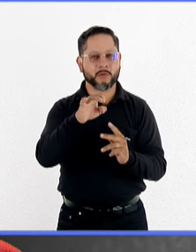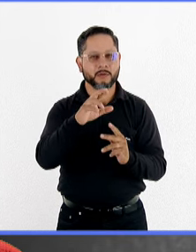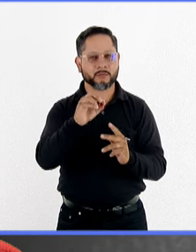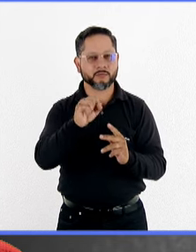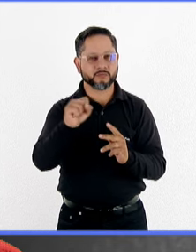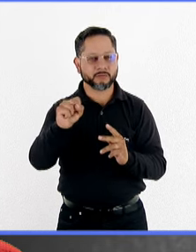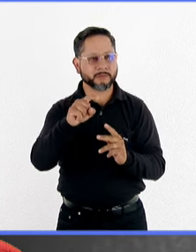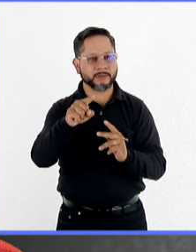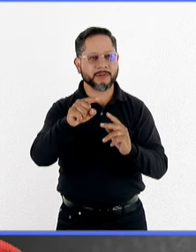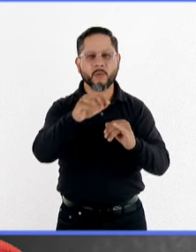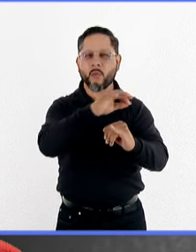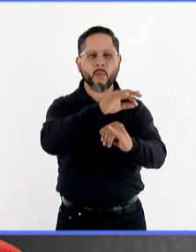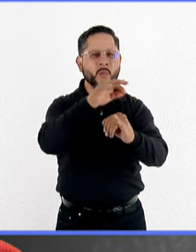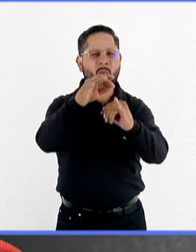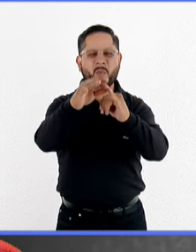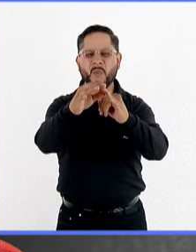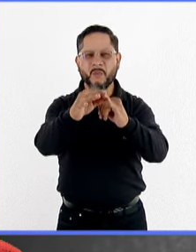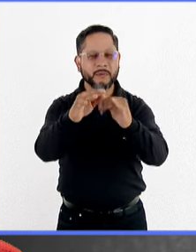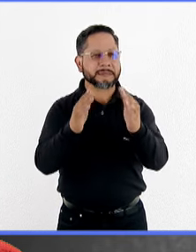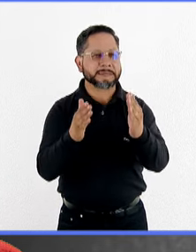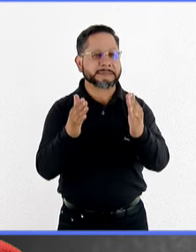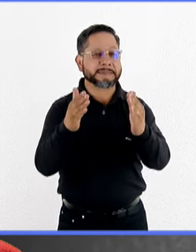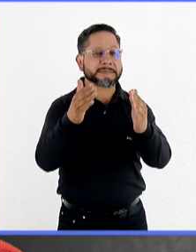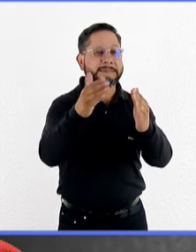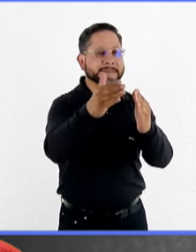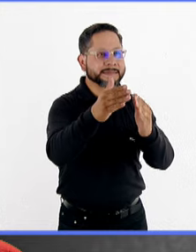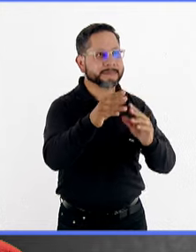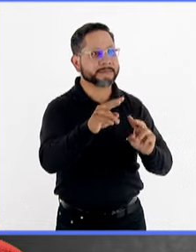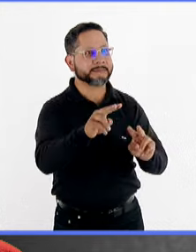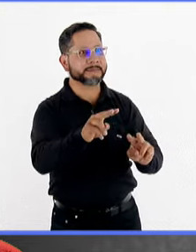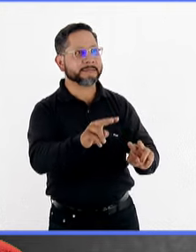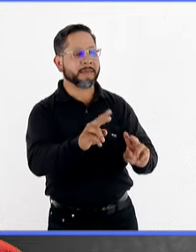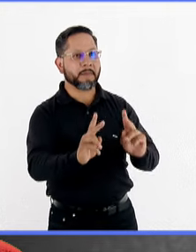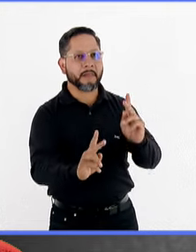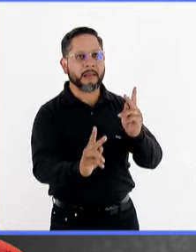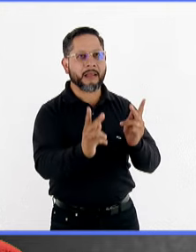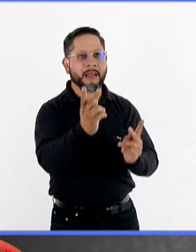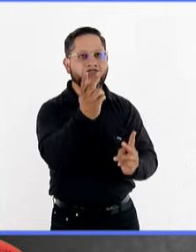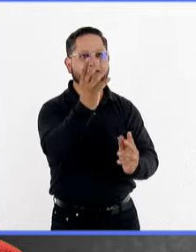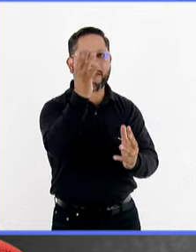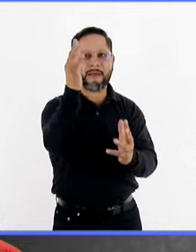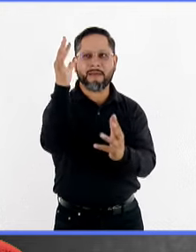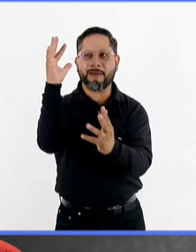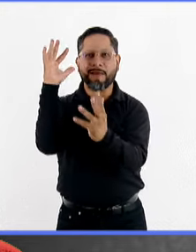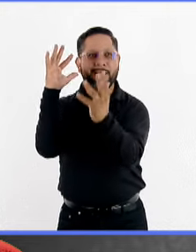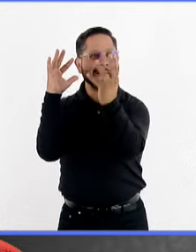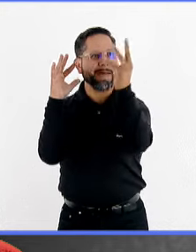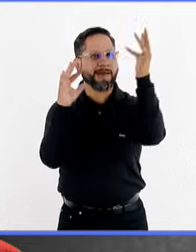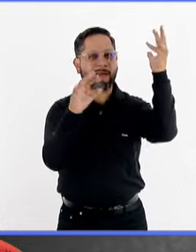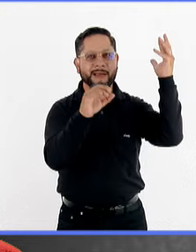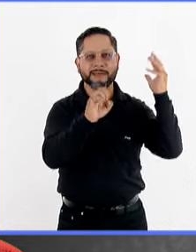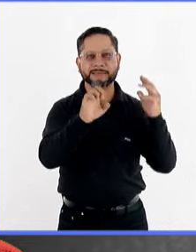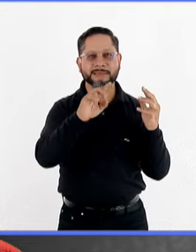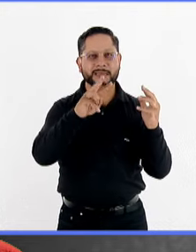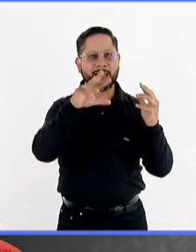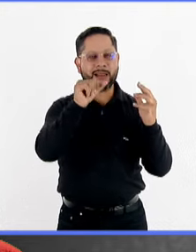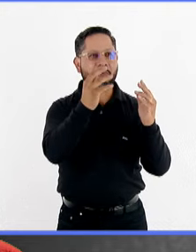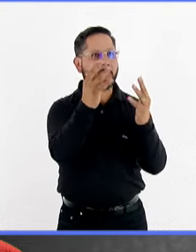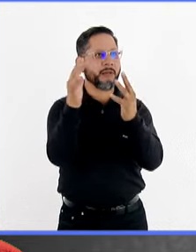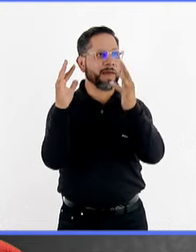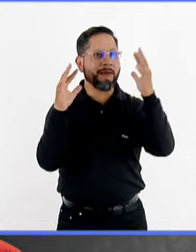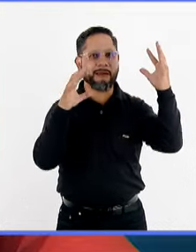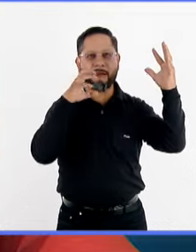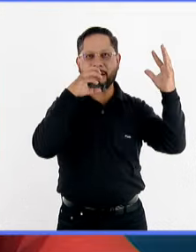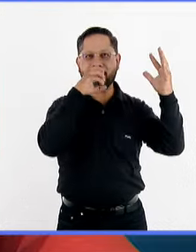encuentra al final del Jardín Botánico. Vayan y admiren una selva tropical en Ciudad Universitaria. Ahí nos